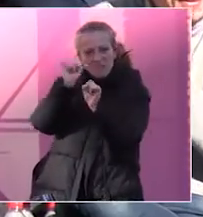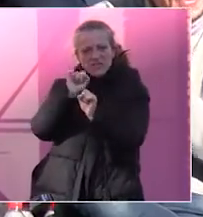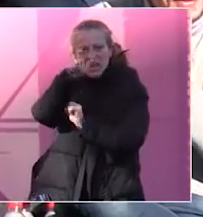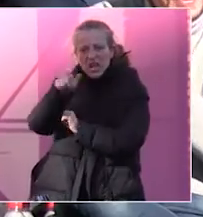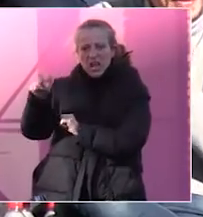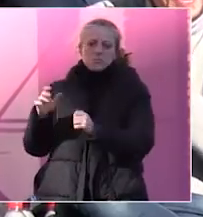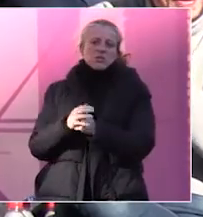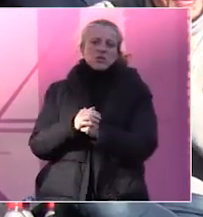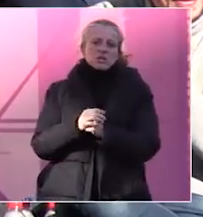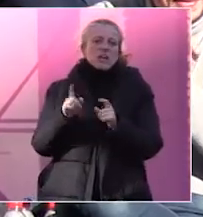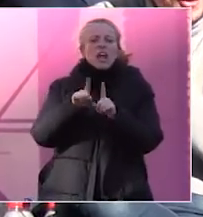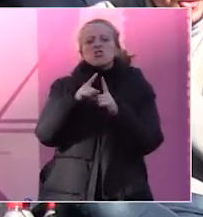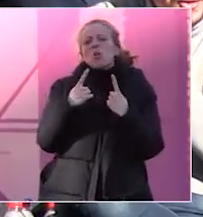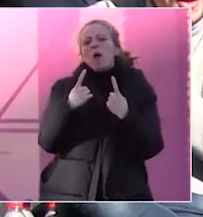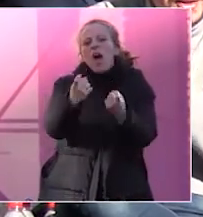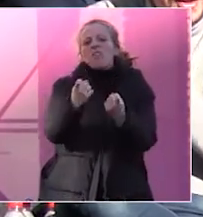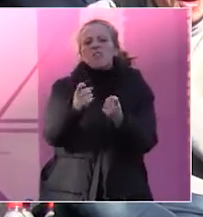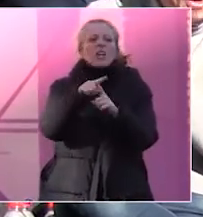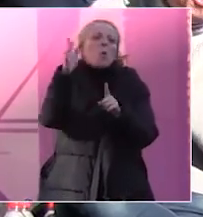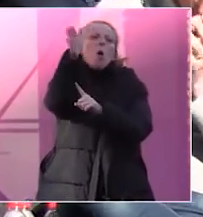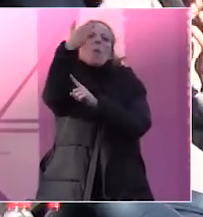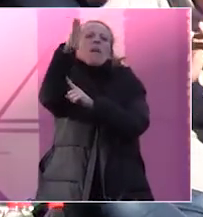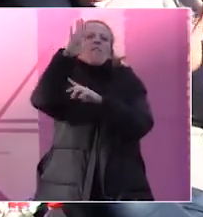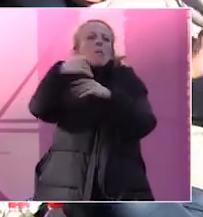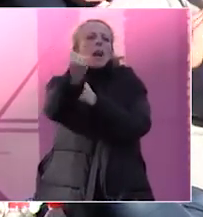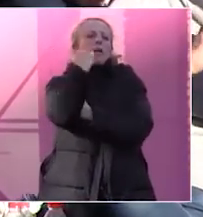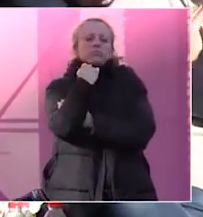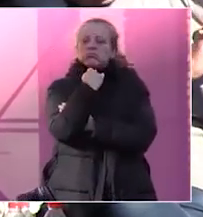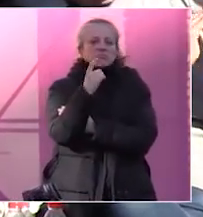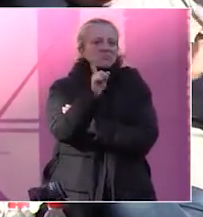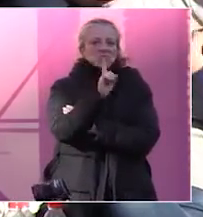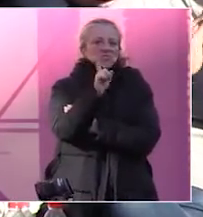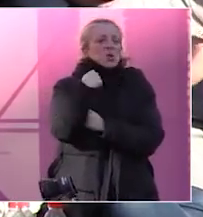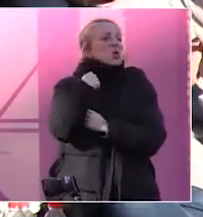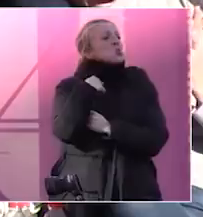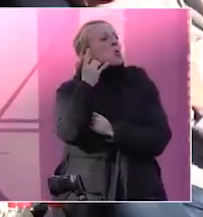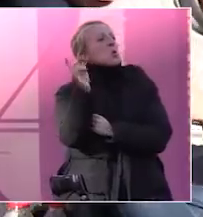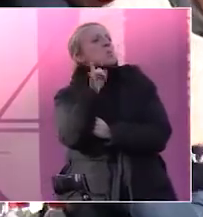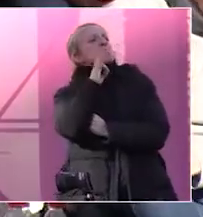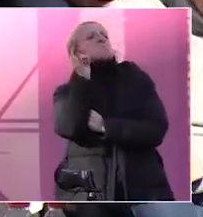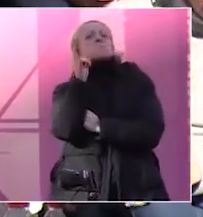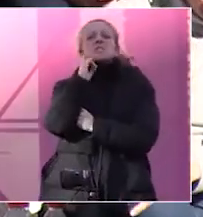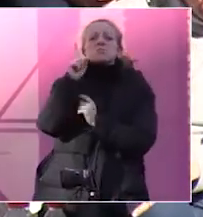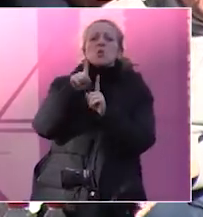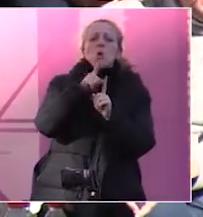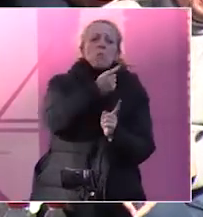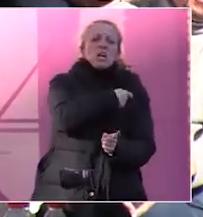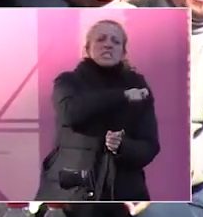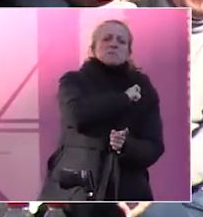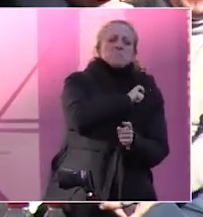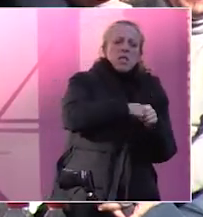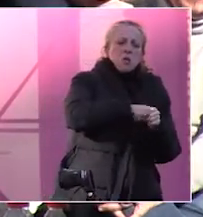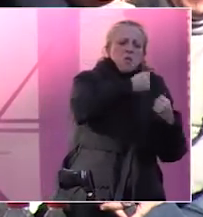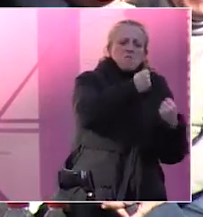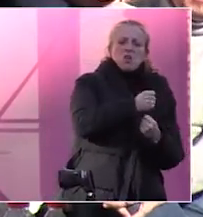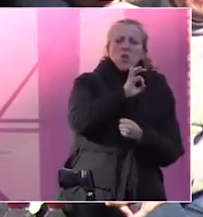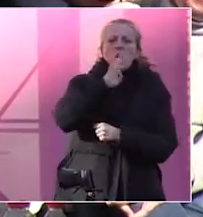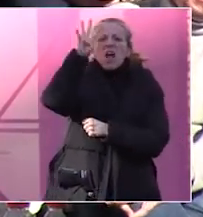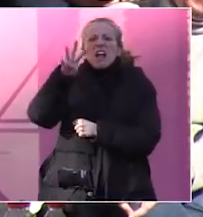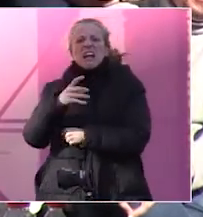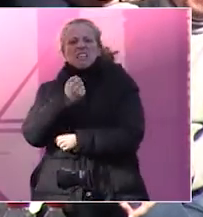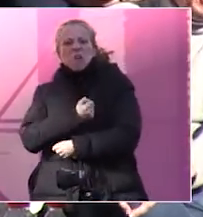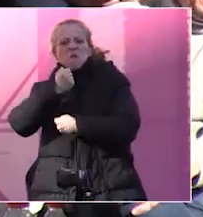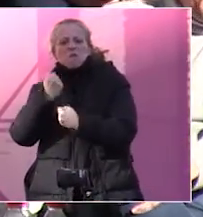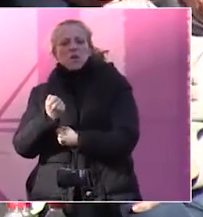sin necesidad de envolverse en ninguna bandera, sin presumir de ser mejor catalán o mejor español, sin decir la